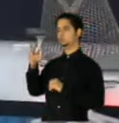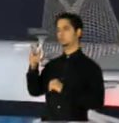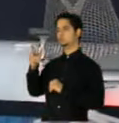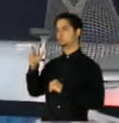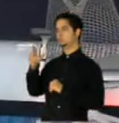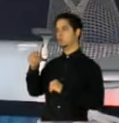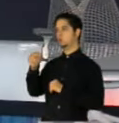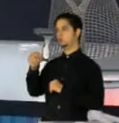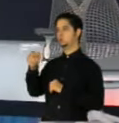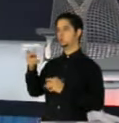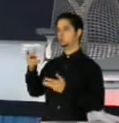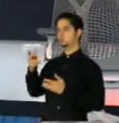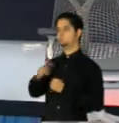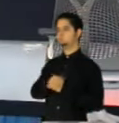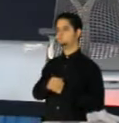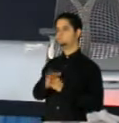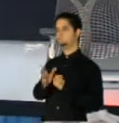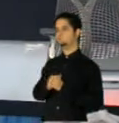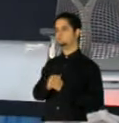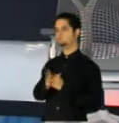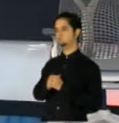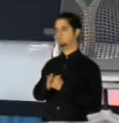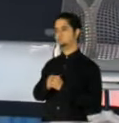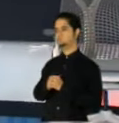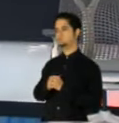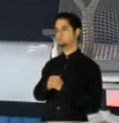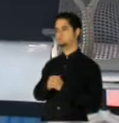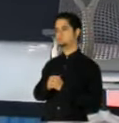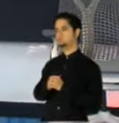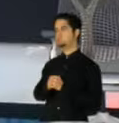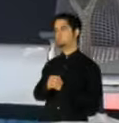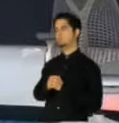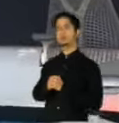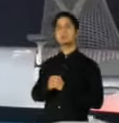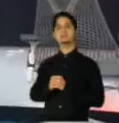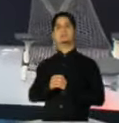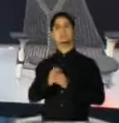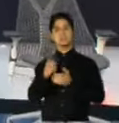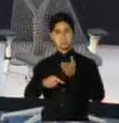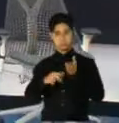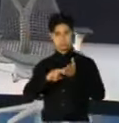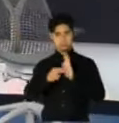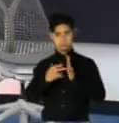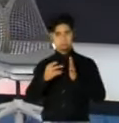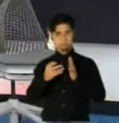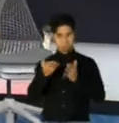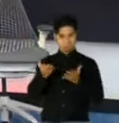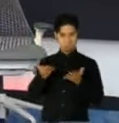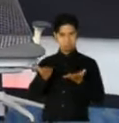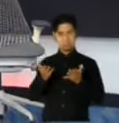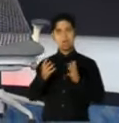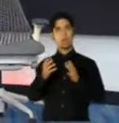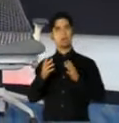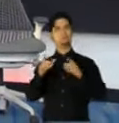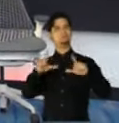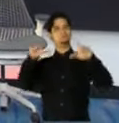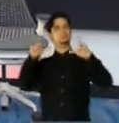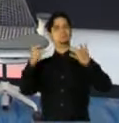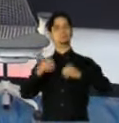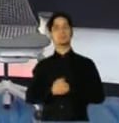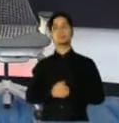¿Sí? ¿No? Pero de todas maneras, o sea, ¿qué implicaba la curva? ¿Qué quería decir a través de la curva? En la curva que queríamos mostrarle